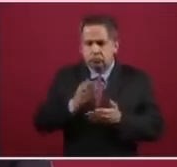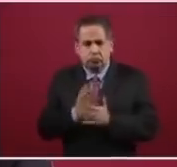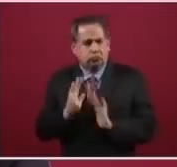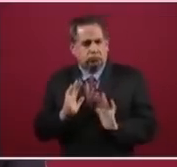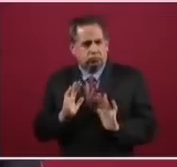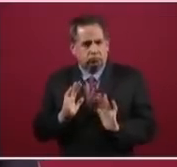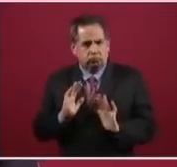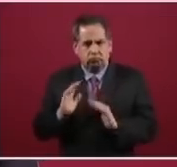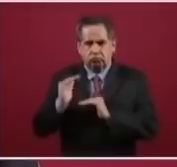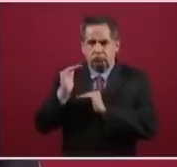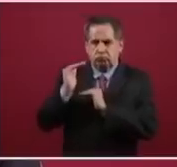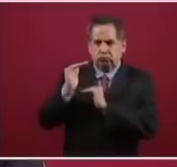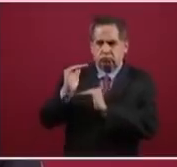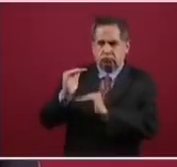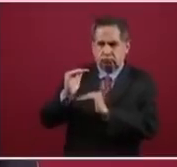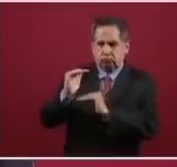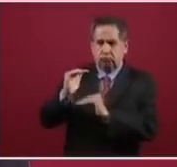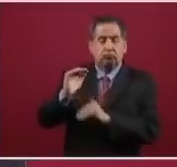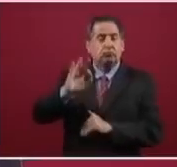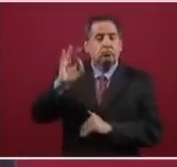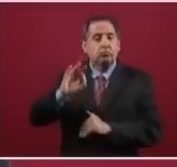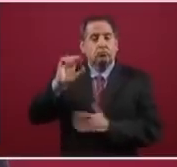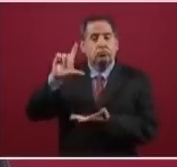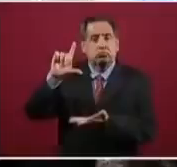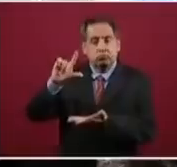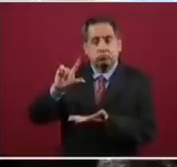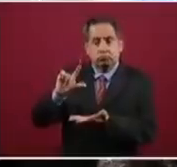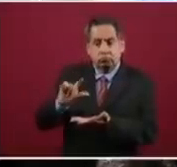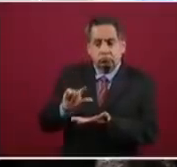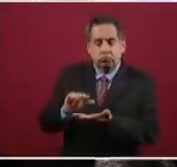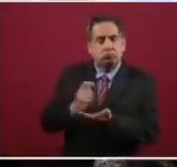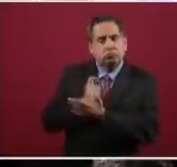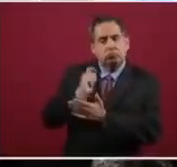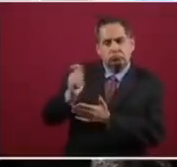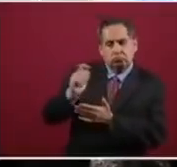han empezado a caer las tasas de interés